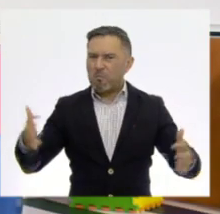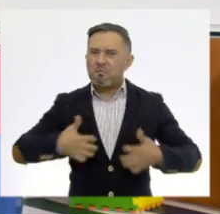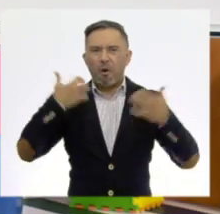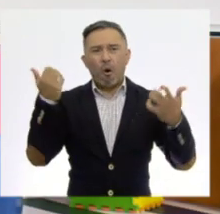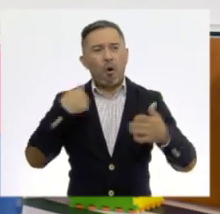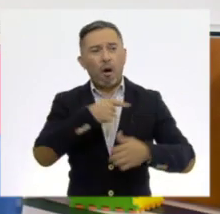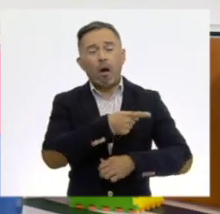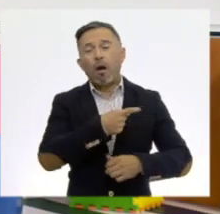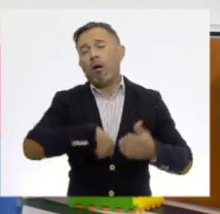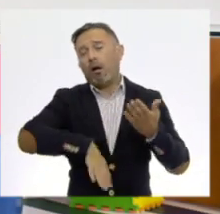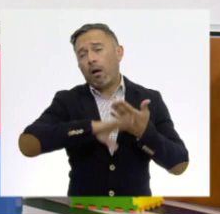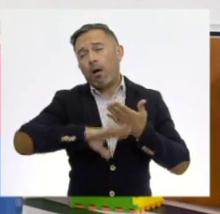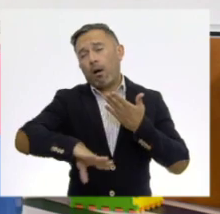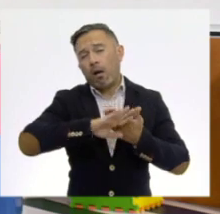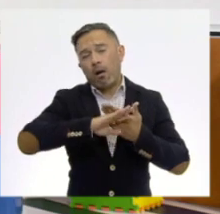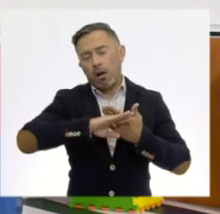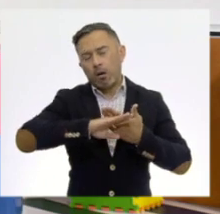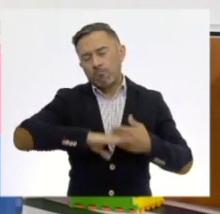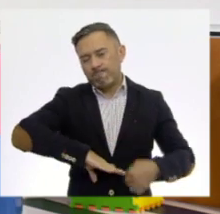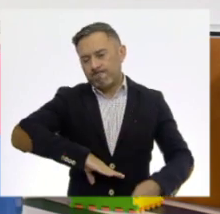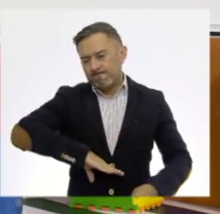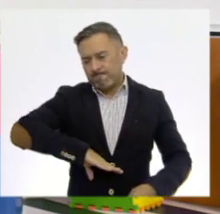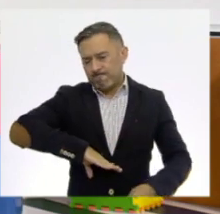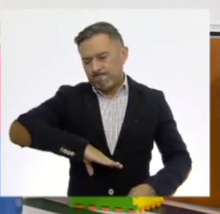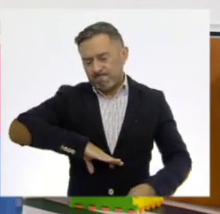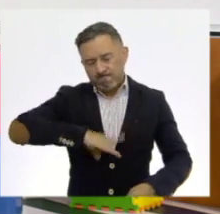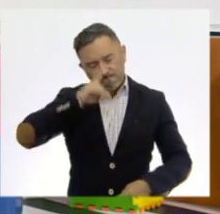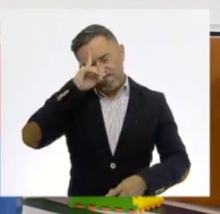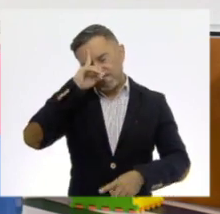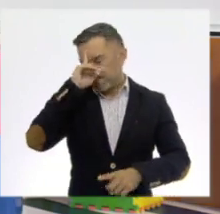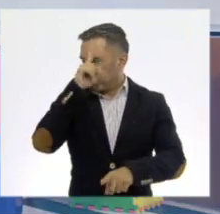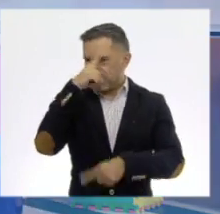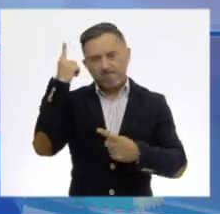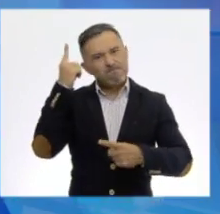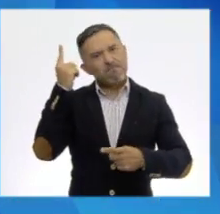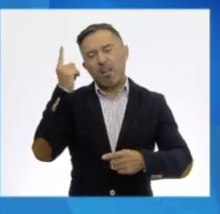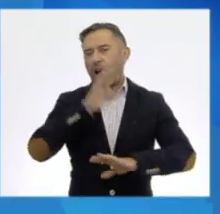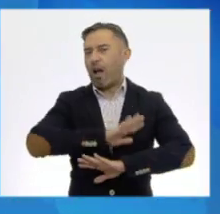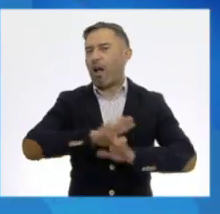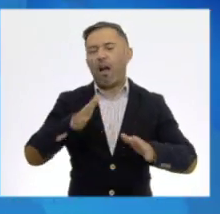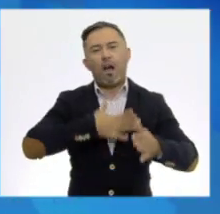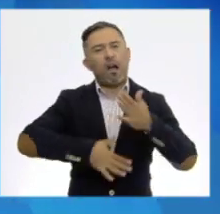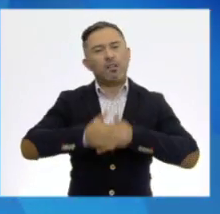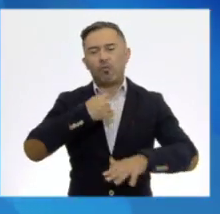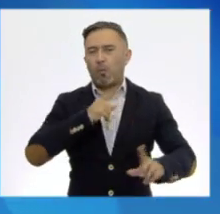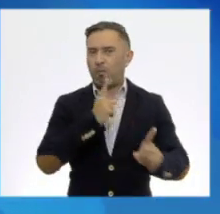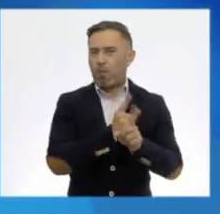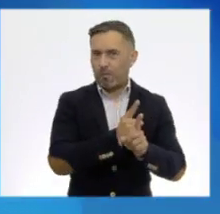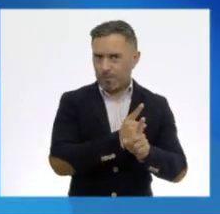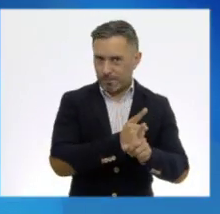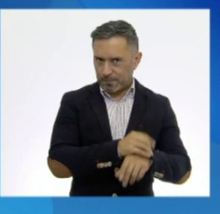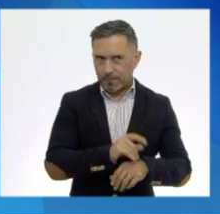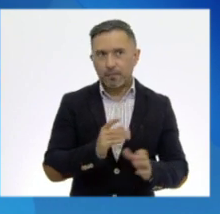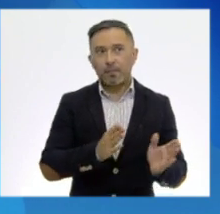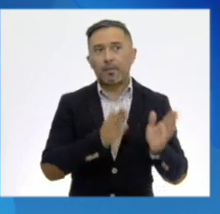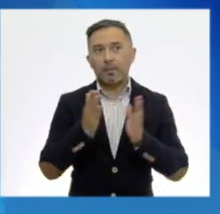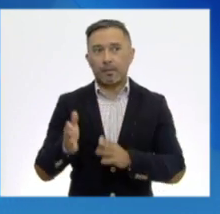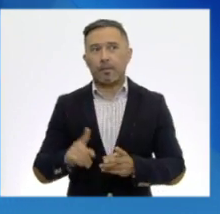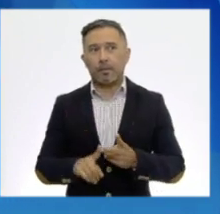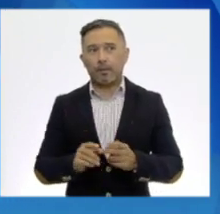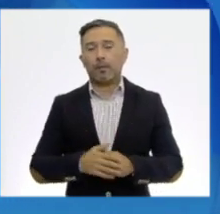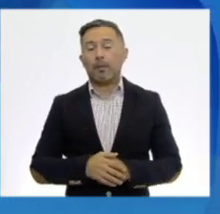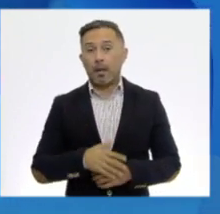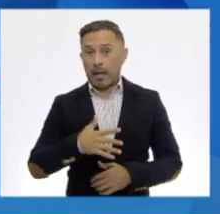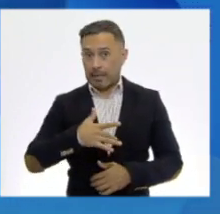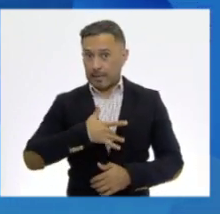cansado de la situación. Así es, exactamente. La siguiente conclusión podría ser: reconocer tus emociones permitirá que poco